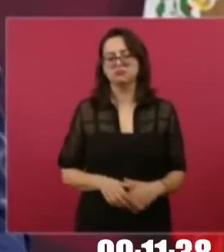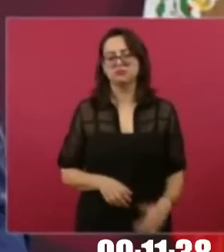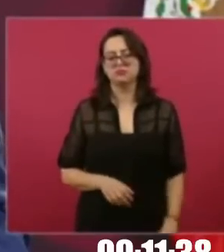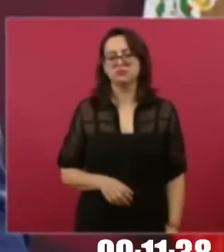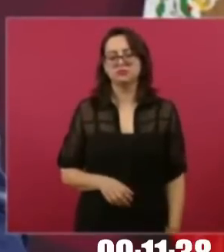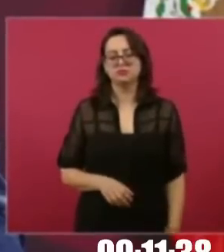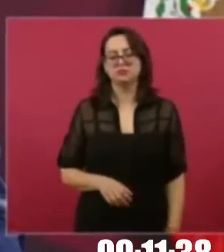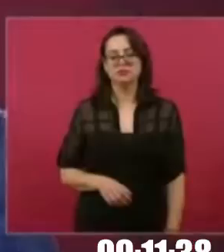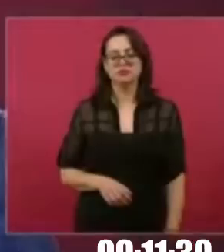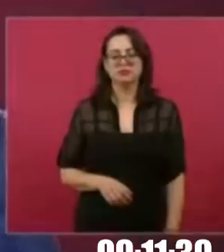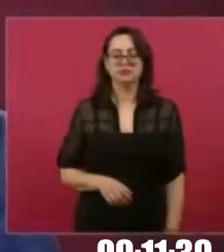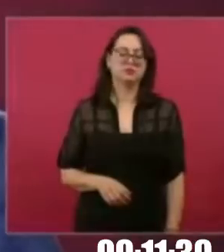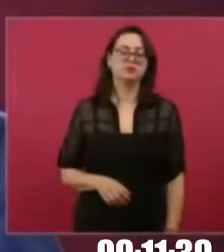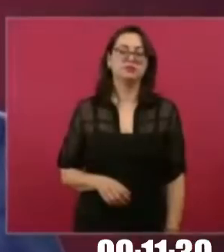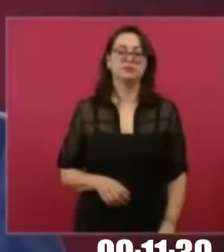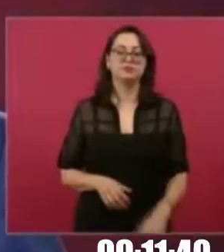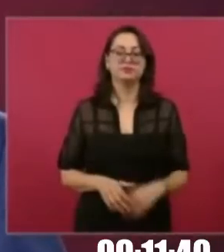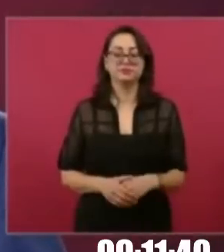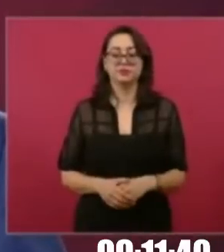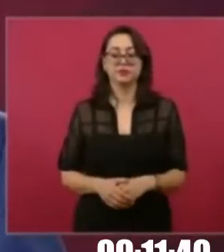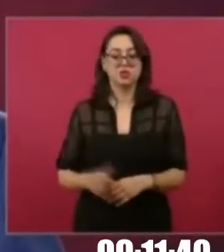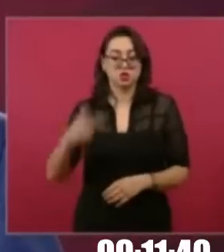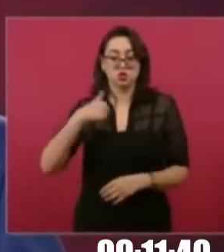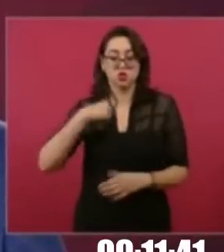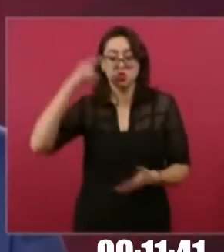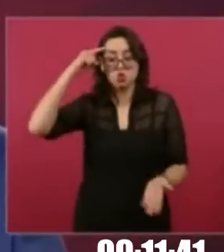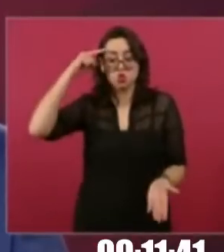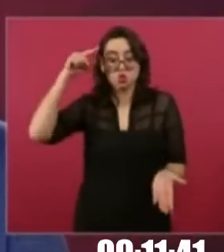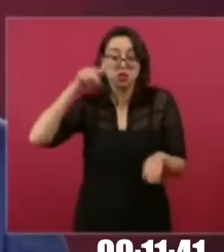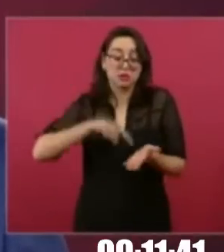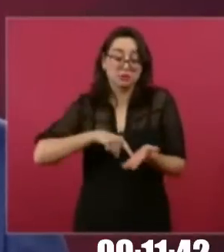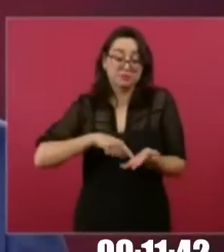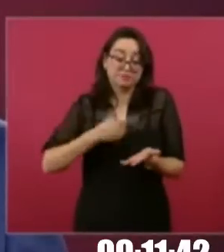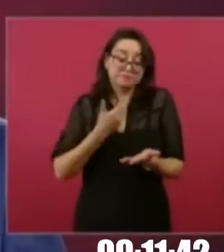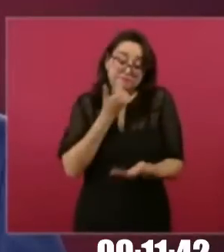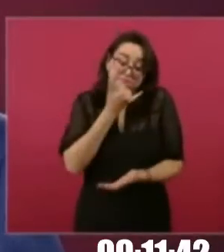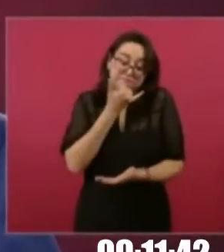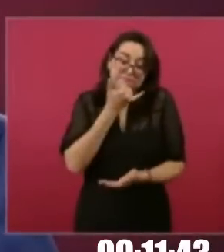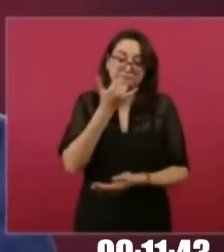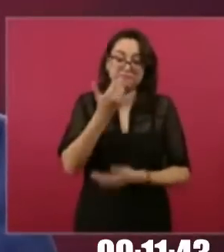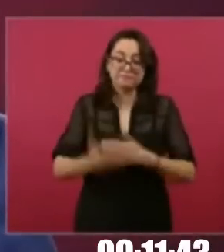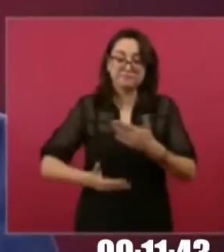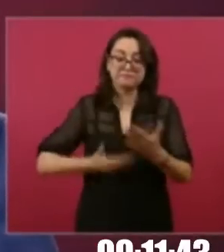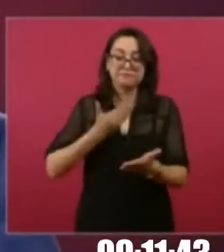y yo sostengo y ofrezco disculpa